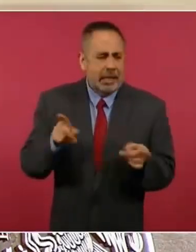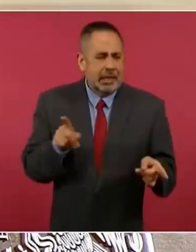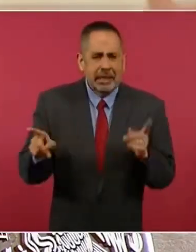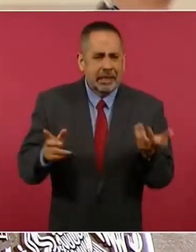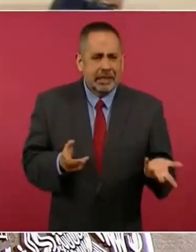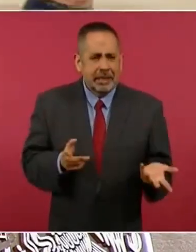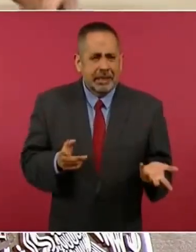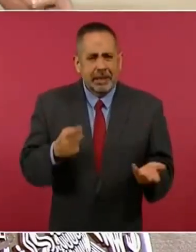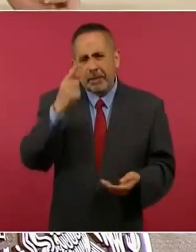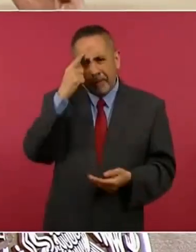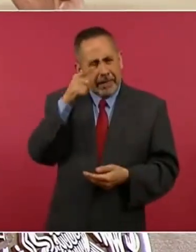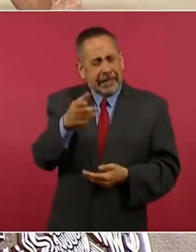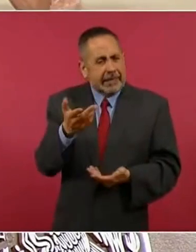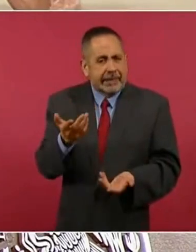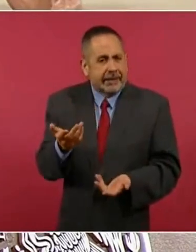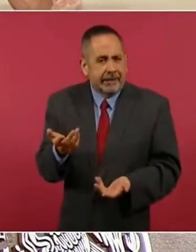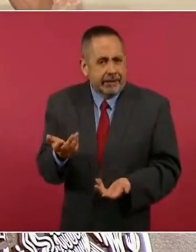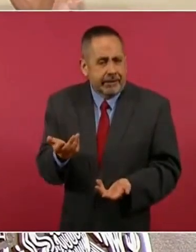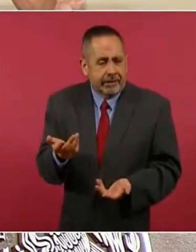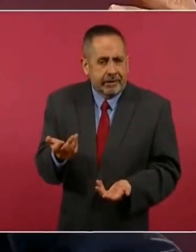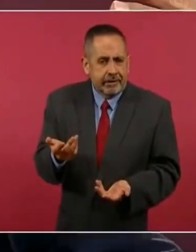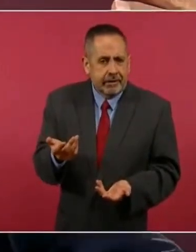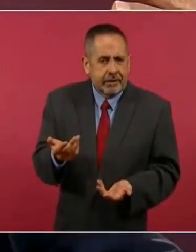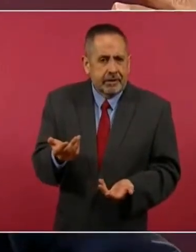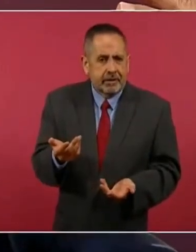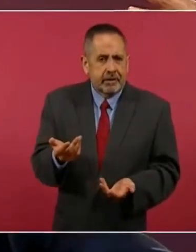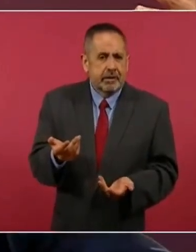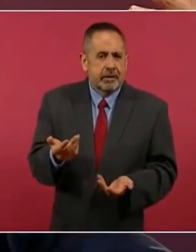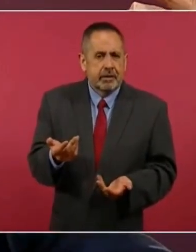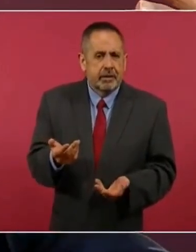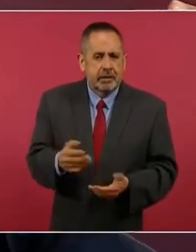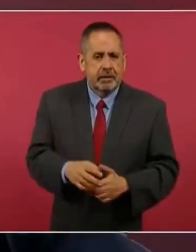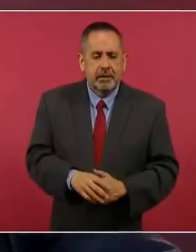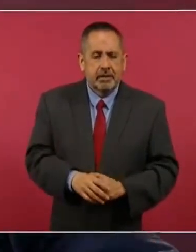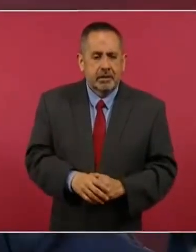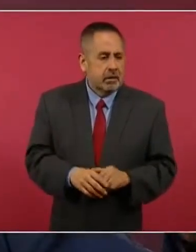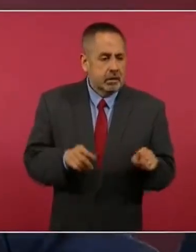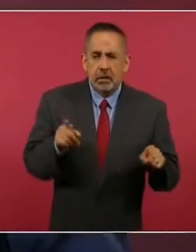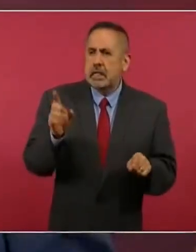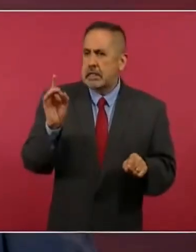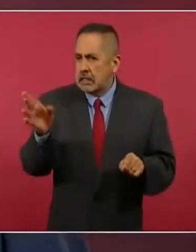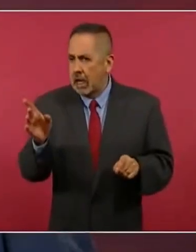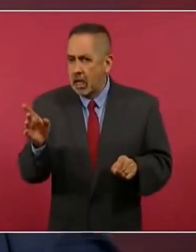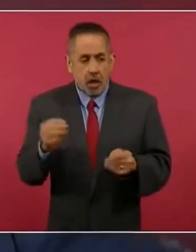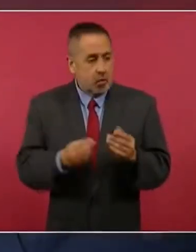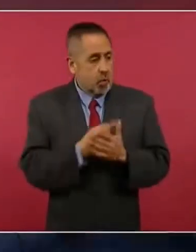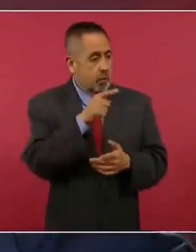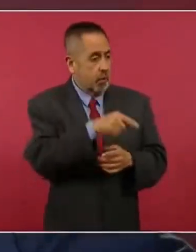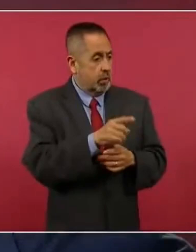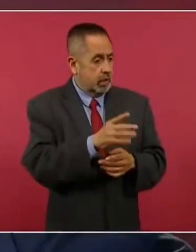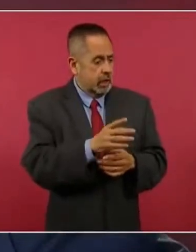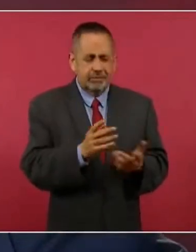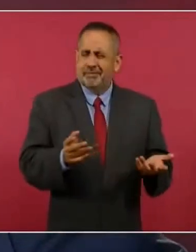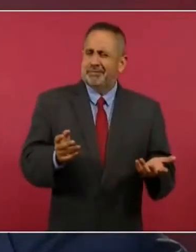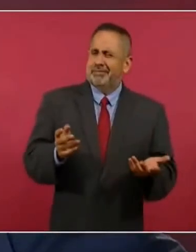una duplicidad, ¿sí?, de funciones, es seguir